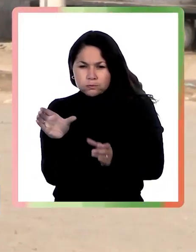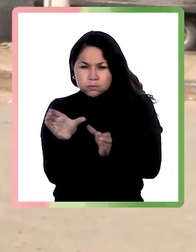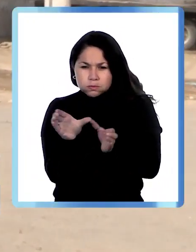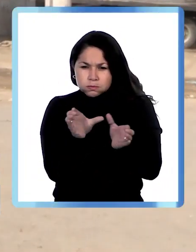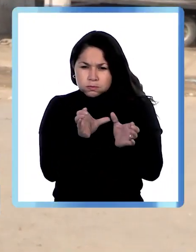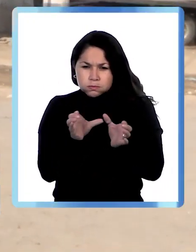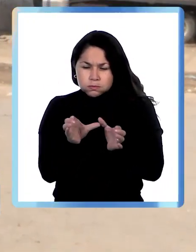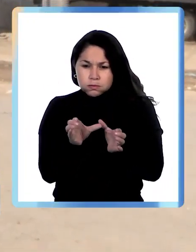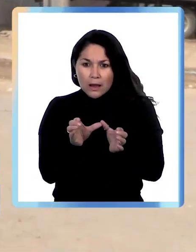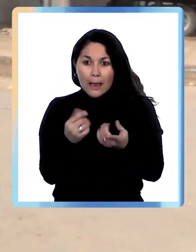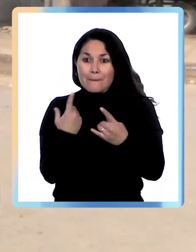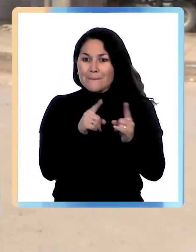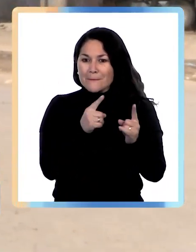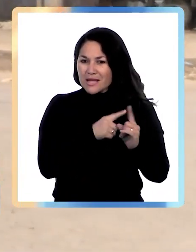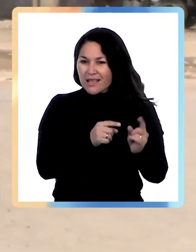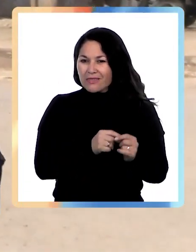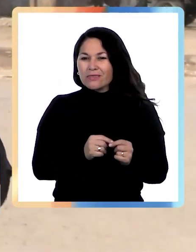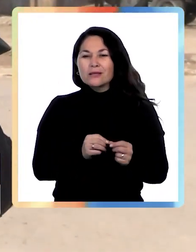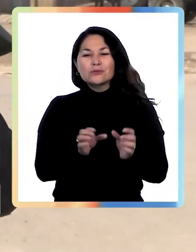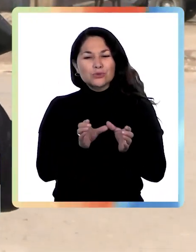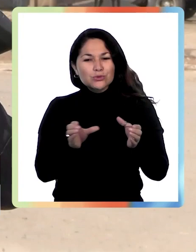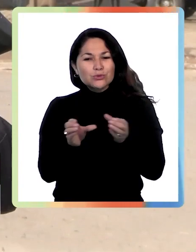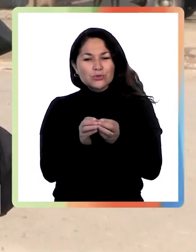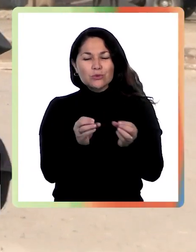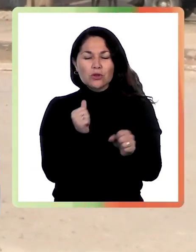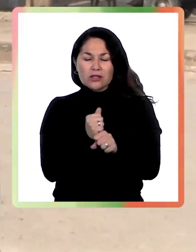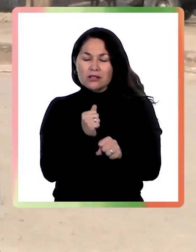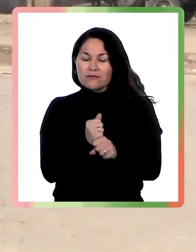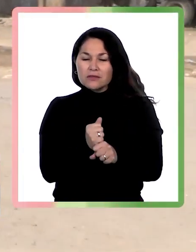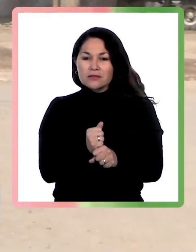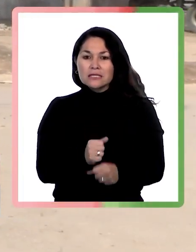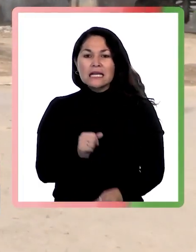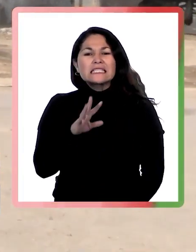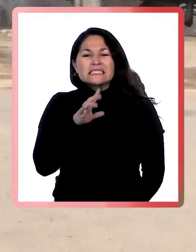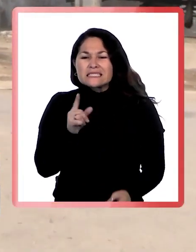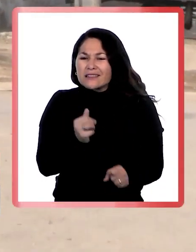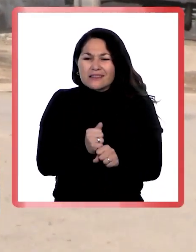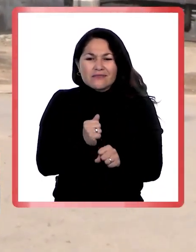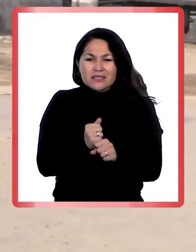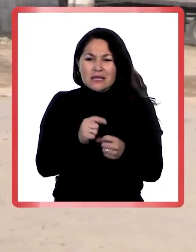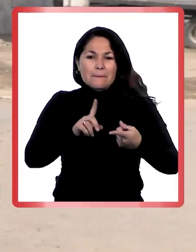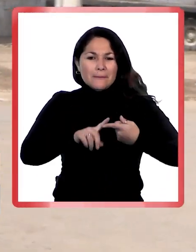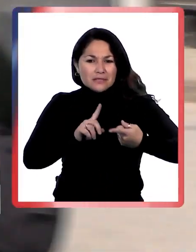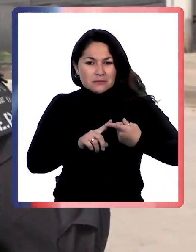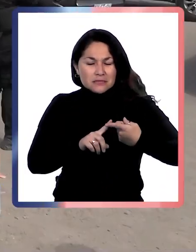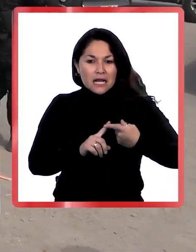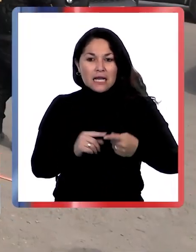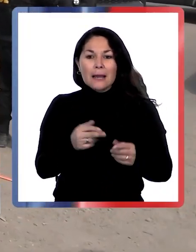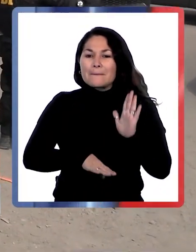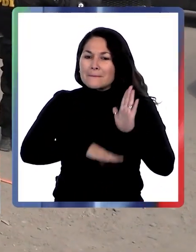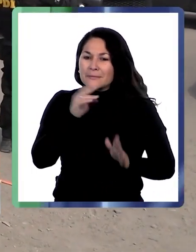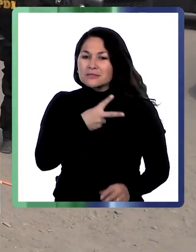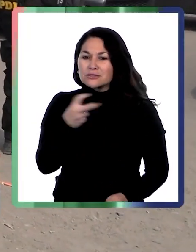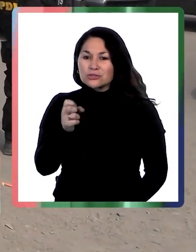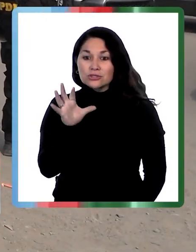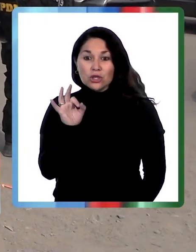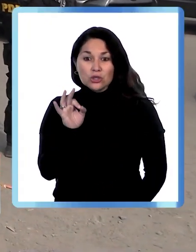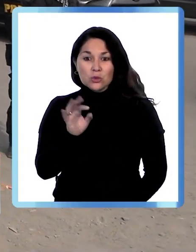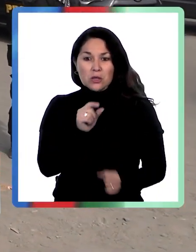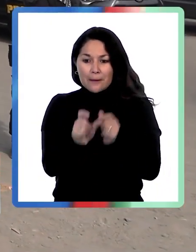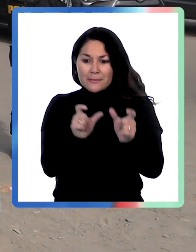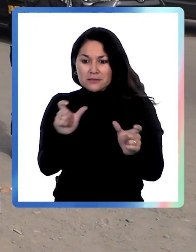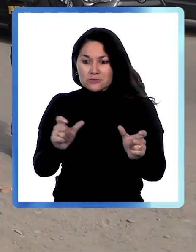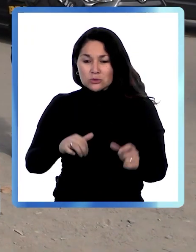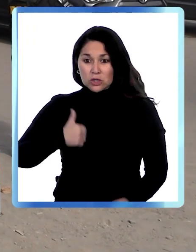los gallegos y otras redes criminales que operan en la zona en el procedimiento participaron más de 250 funcionarios de la